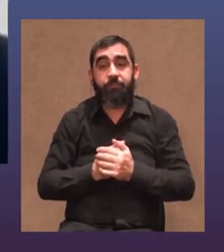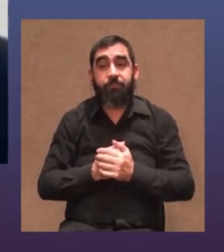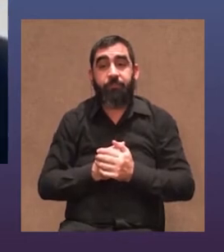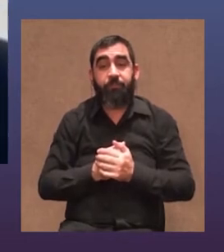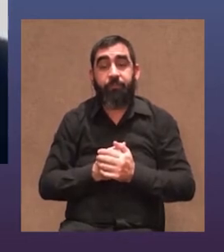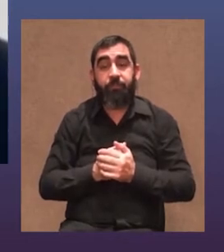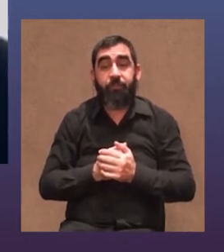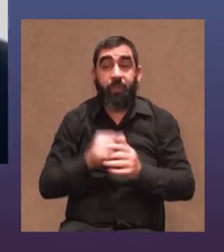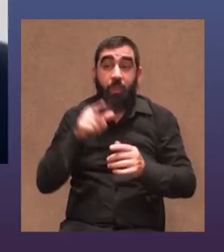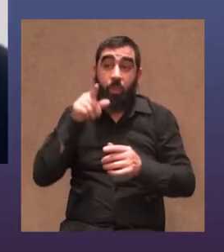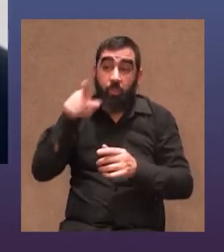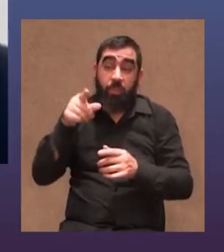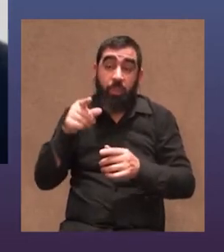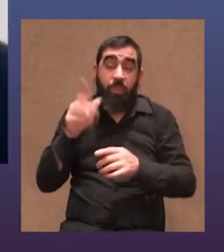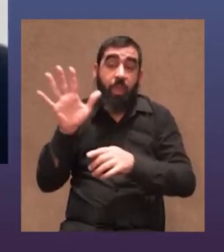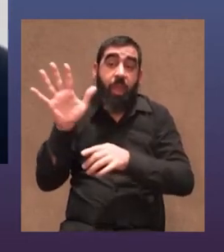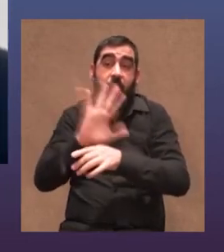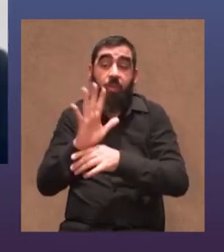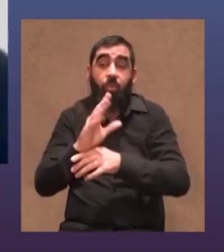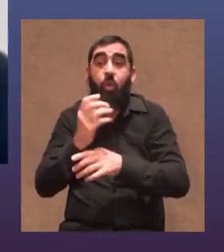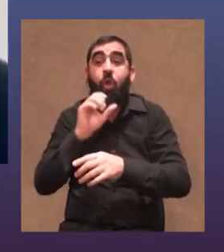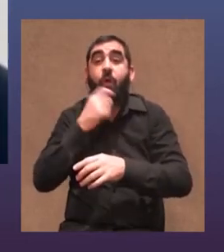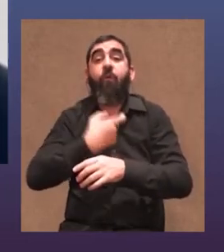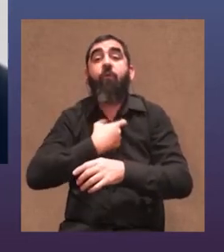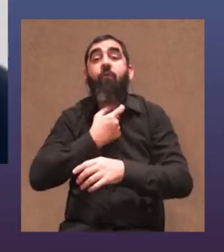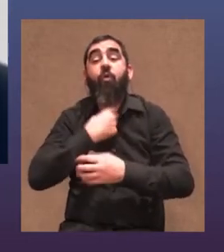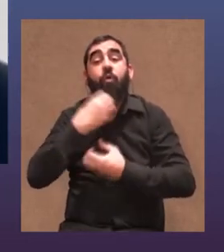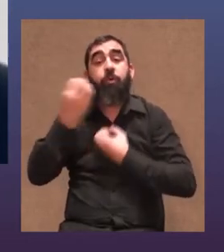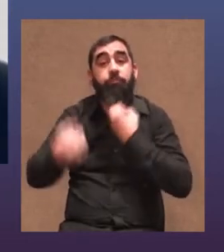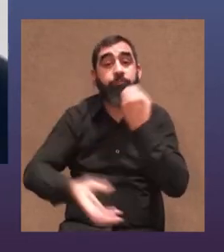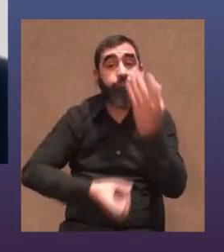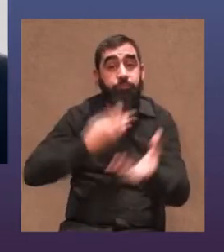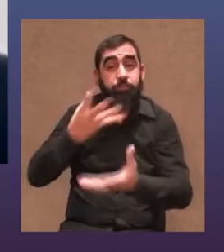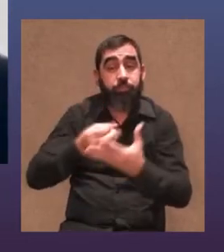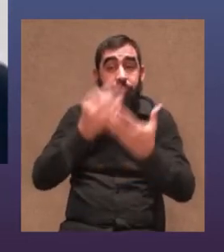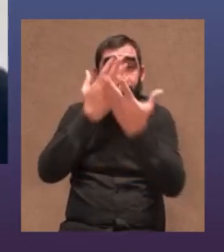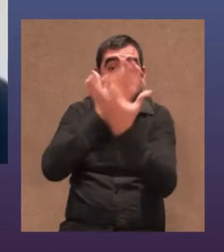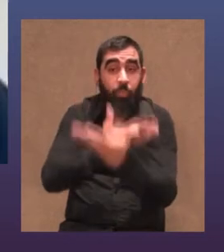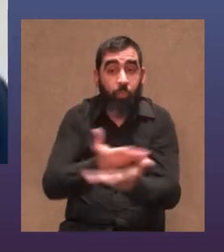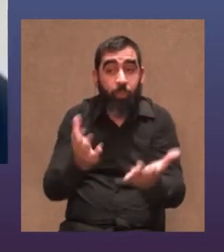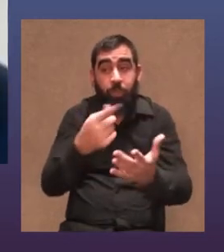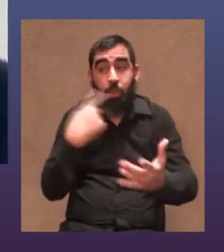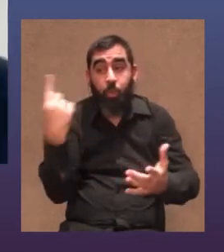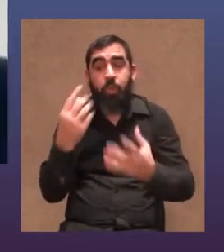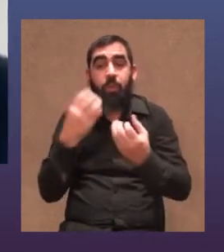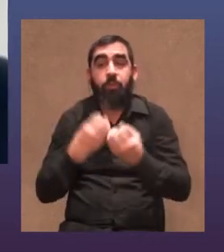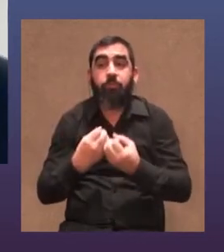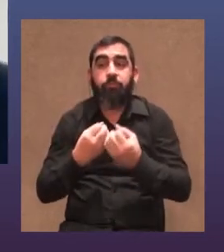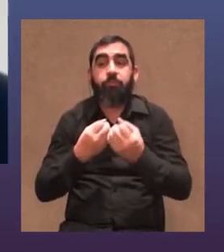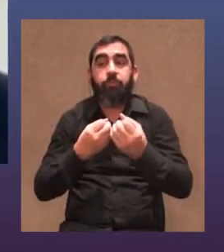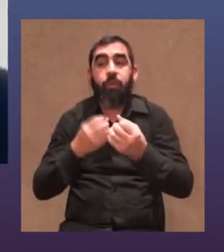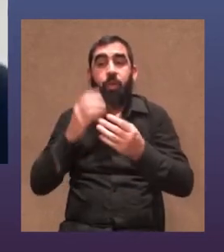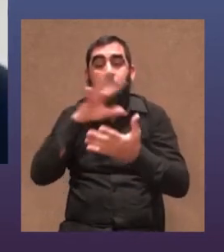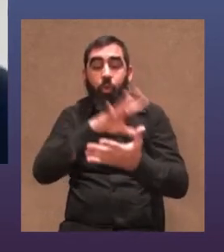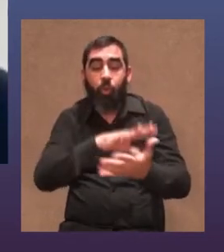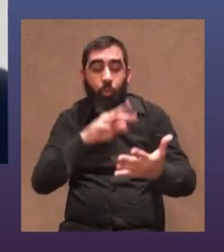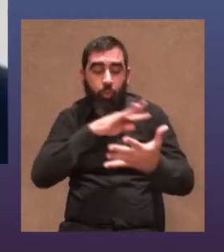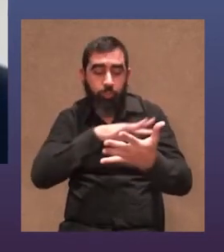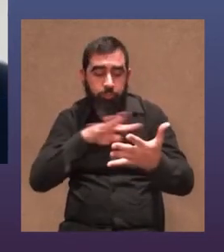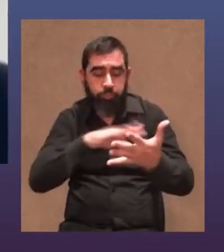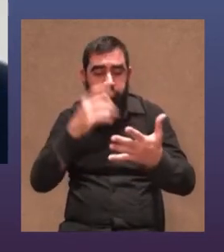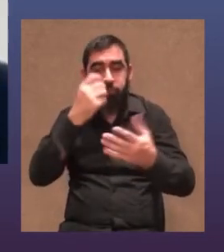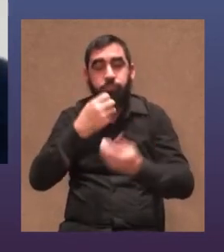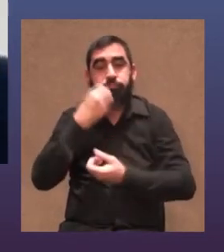y así como ustedes tienen voz y se expresan, además ustedes transmiten textos